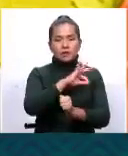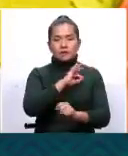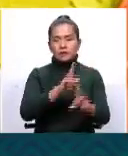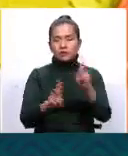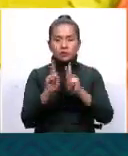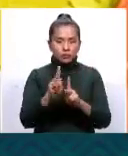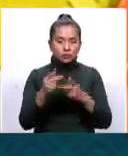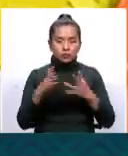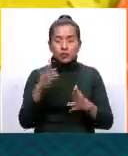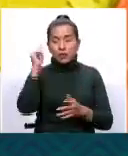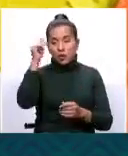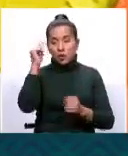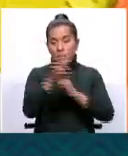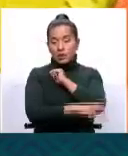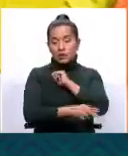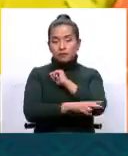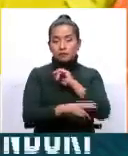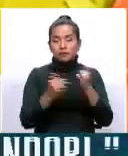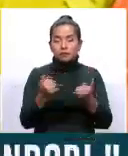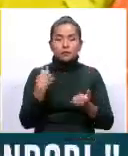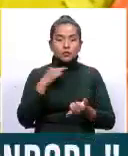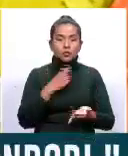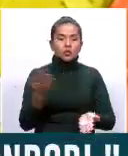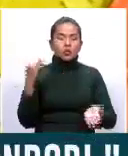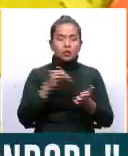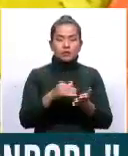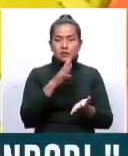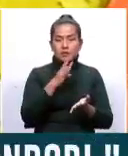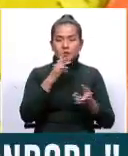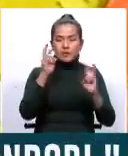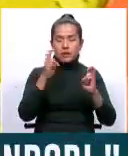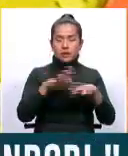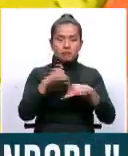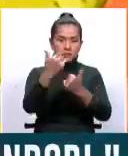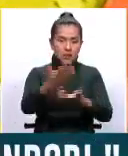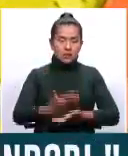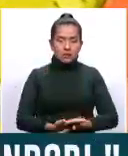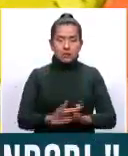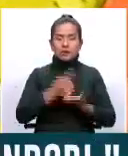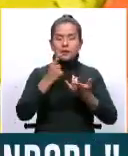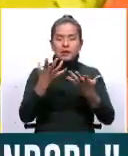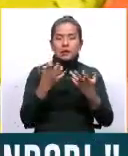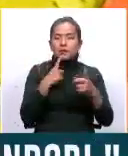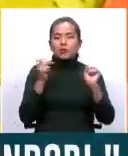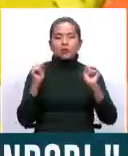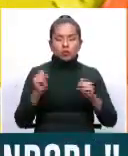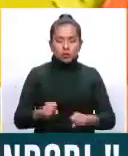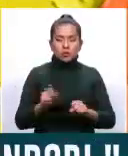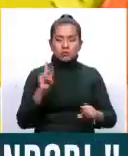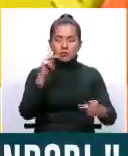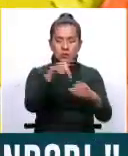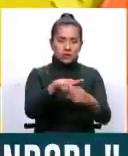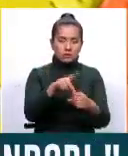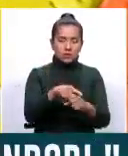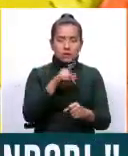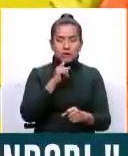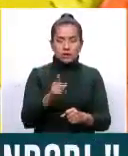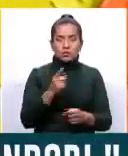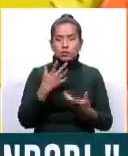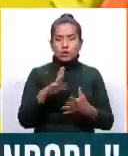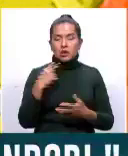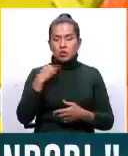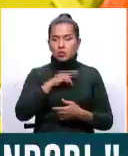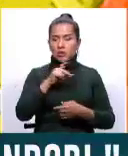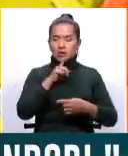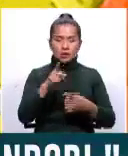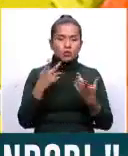Como Gobierno Nacional reiteramos por tercera vez esta invitación, esperamos que puedan asistir, y estoy segura de que haber